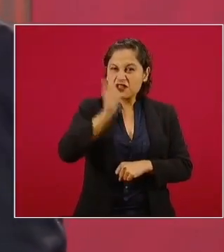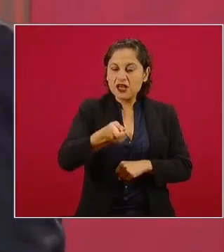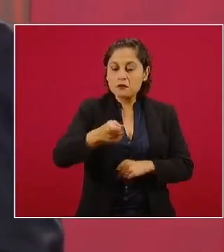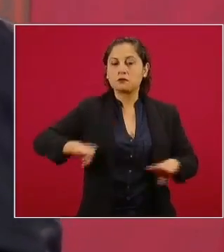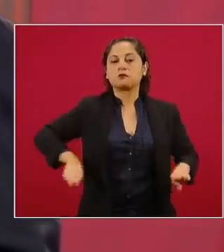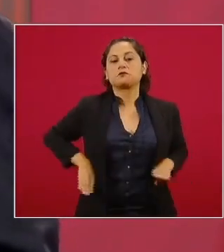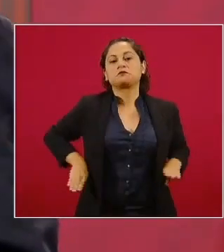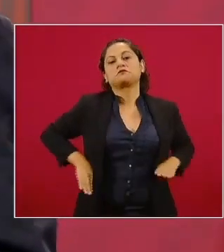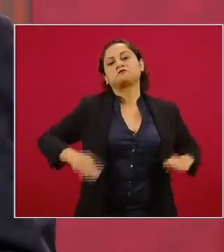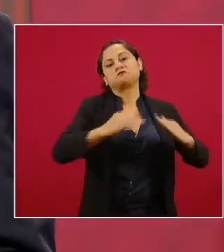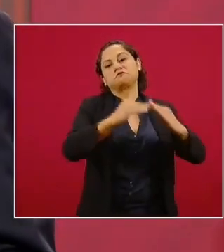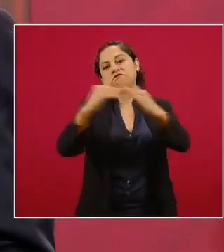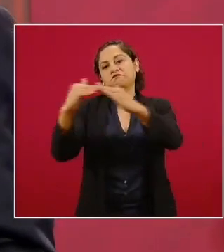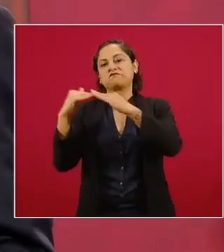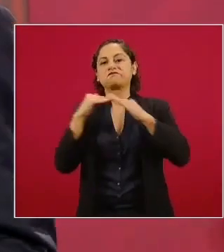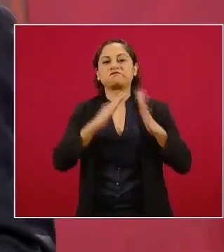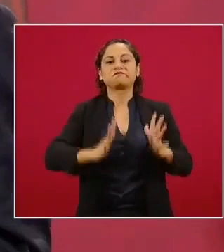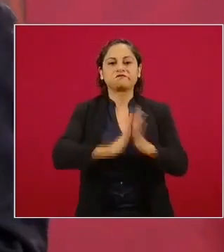Se